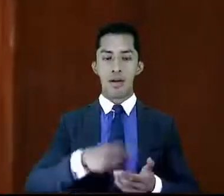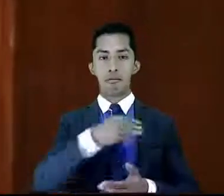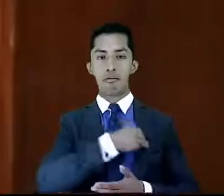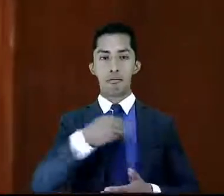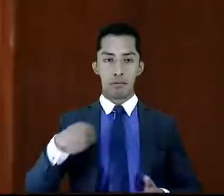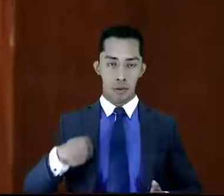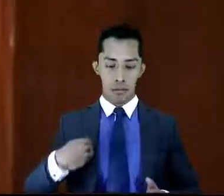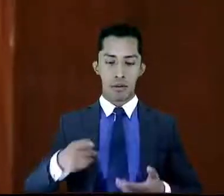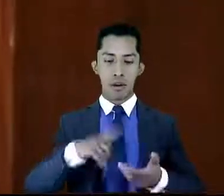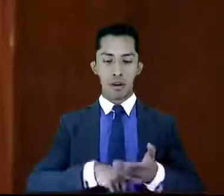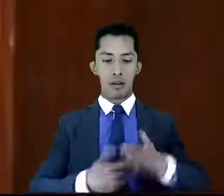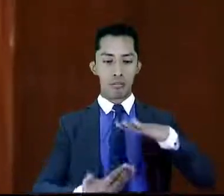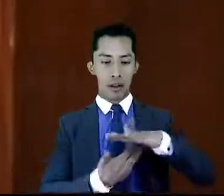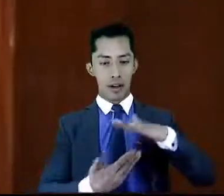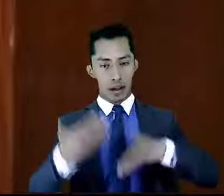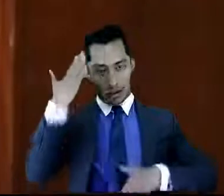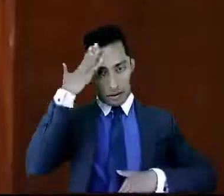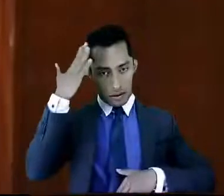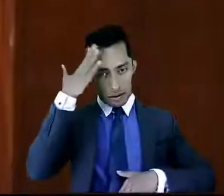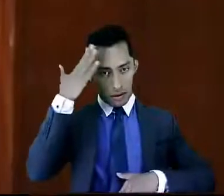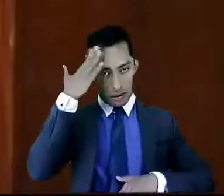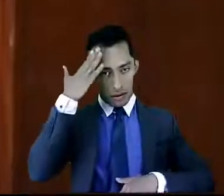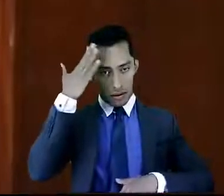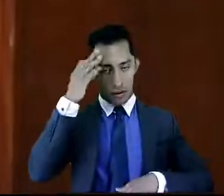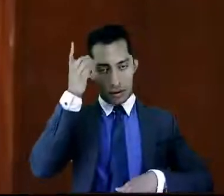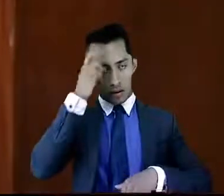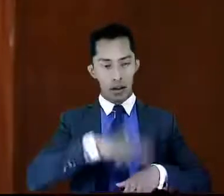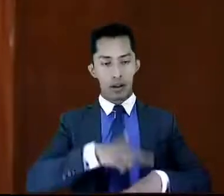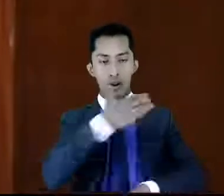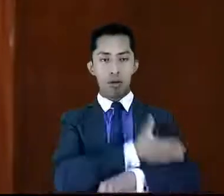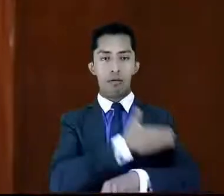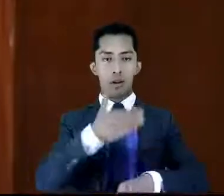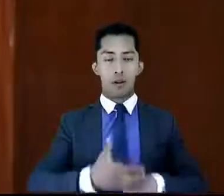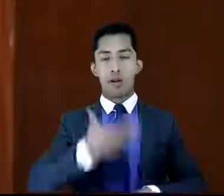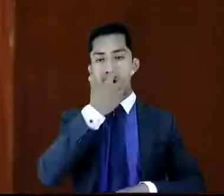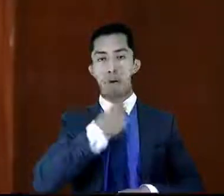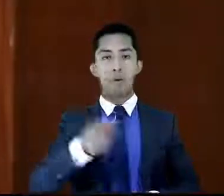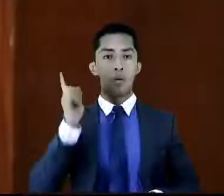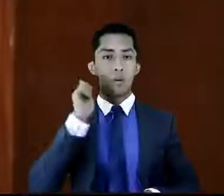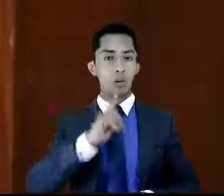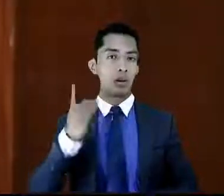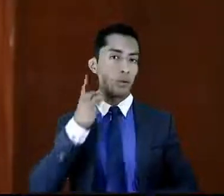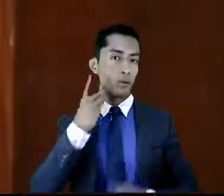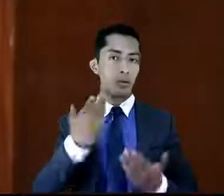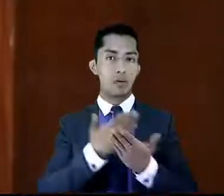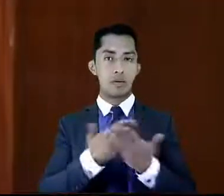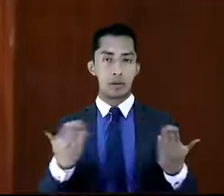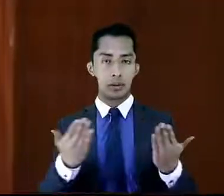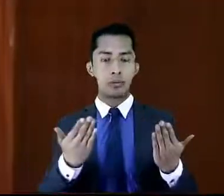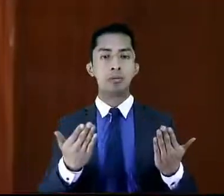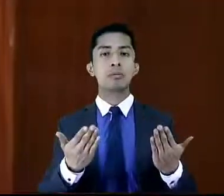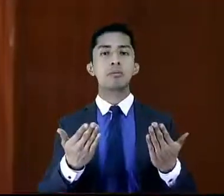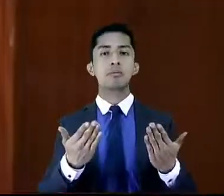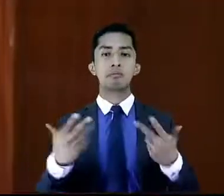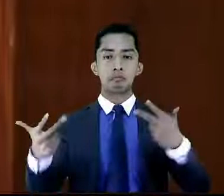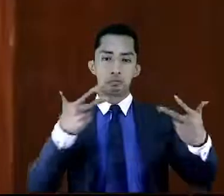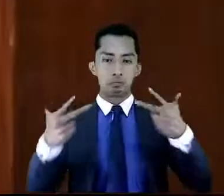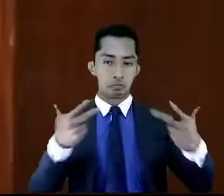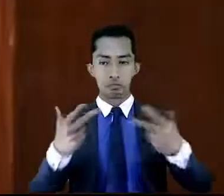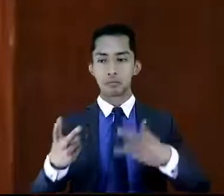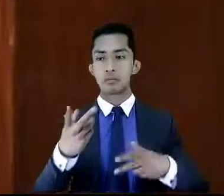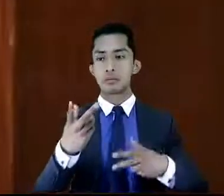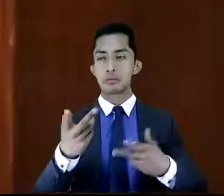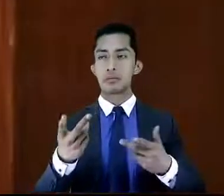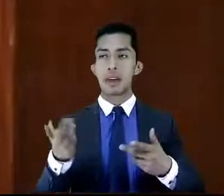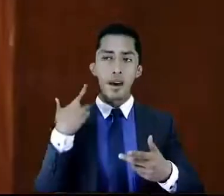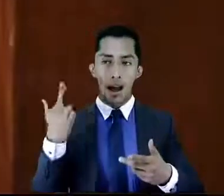directiva, compañeras diputadas y diputados, medios de comunicación que nos